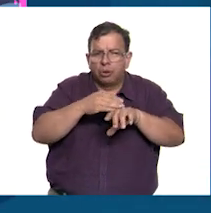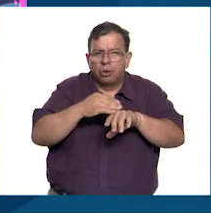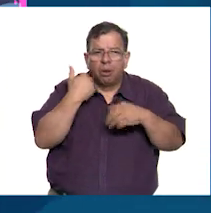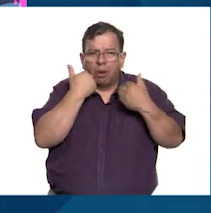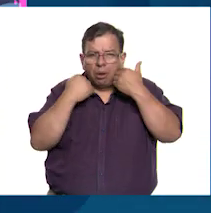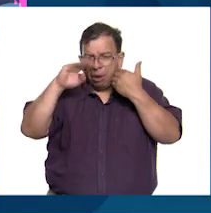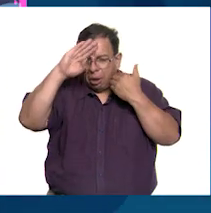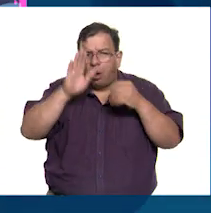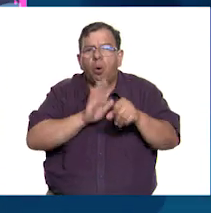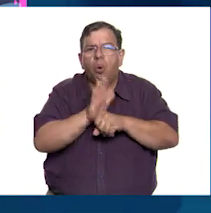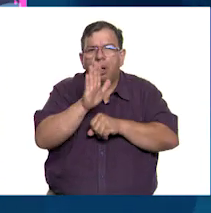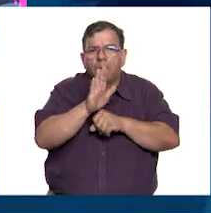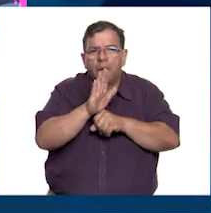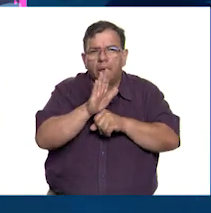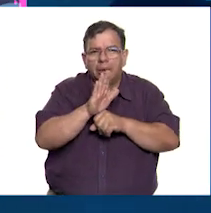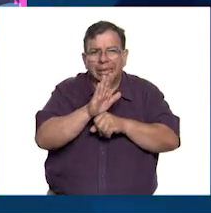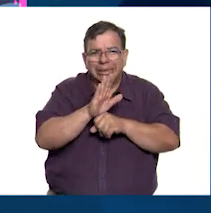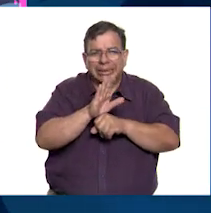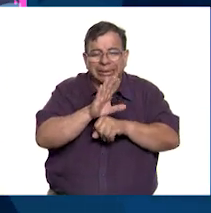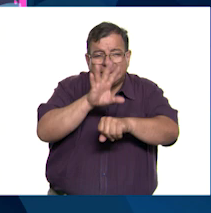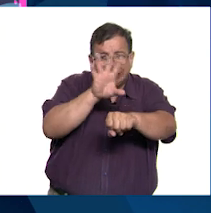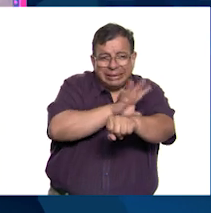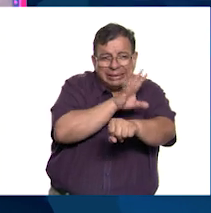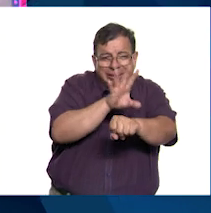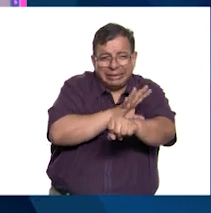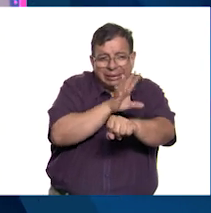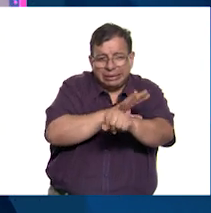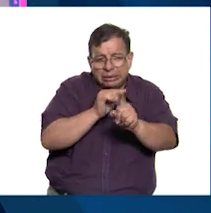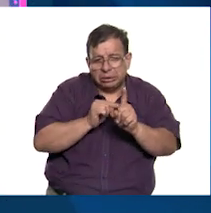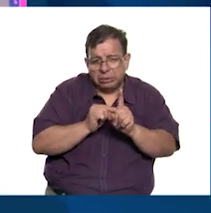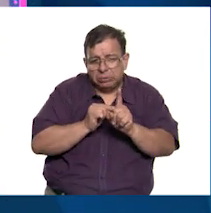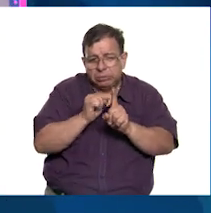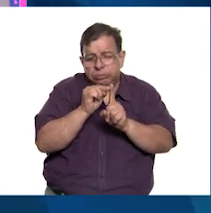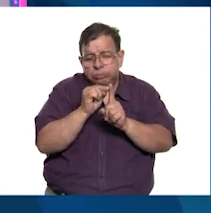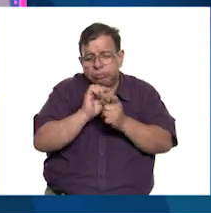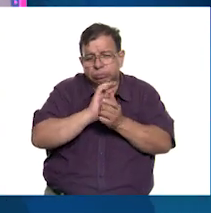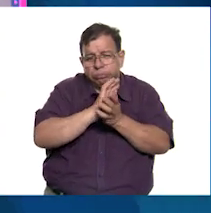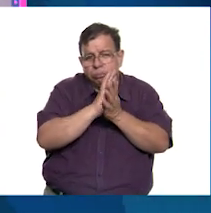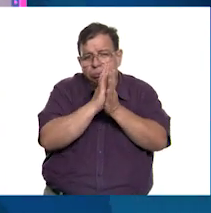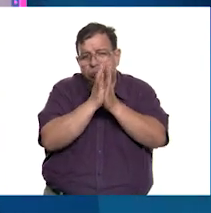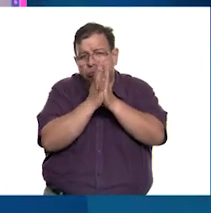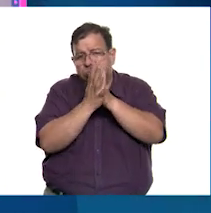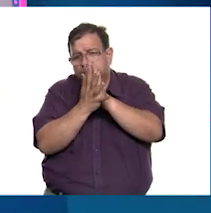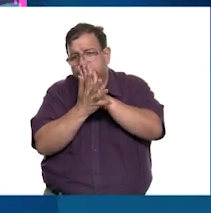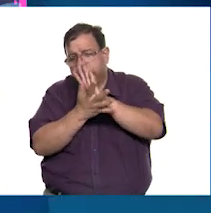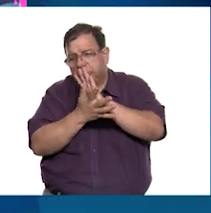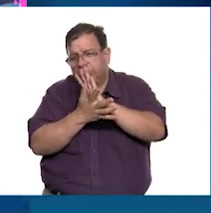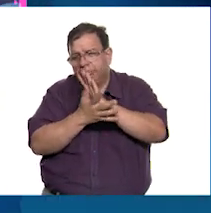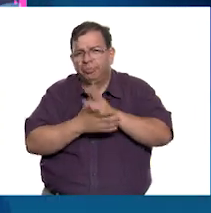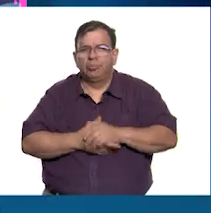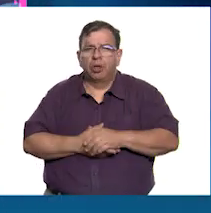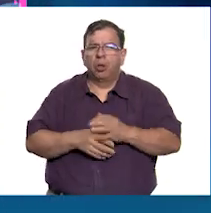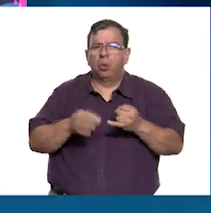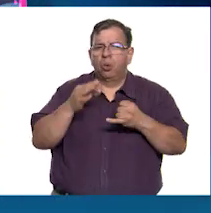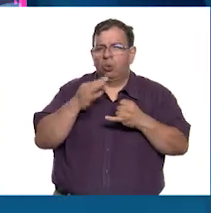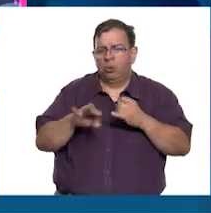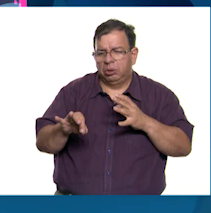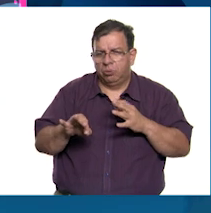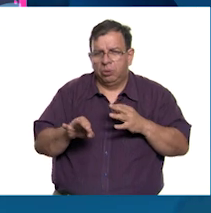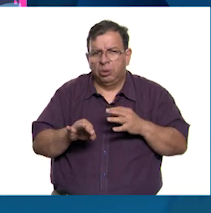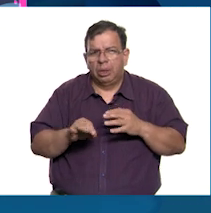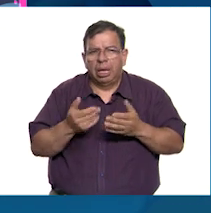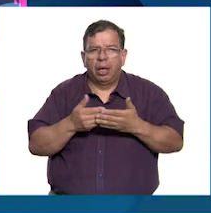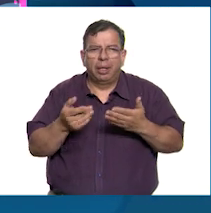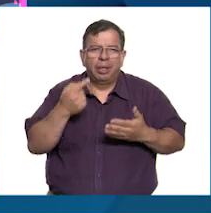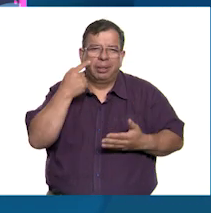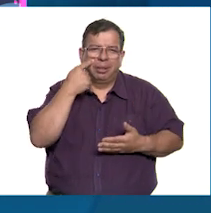encuentro porque la velocidad a la que viaja la electricidad en el metal va a cambiar dependiendo de la temperatura. Finalmente, seguramente hoy en